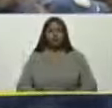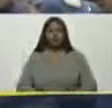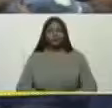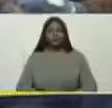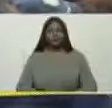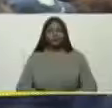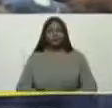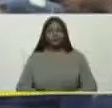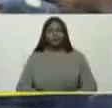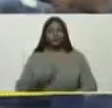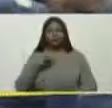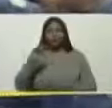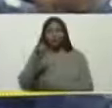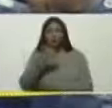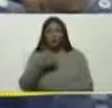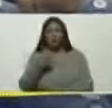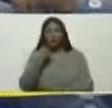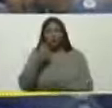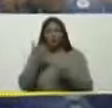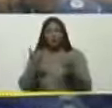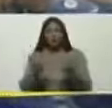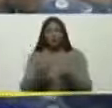Y es lo primero que quiero decir aquí,